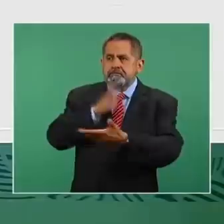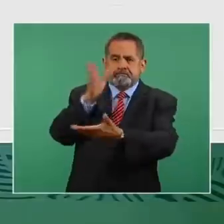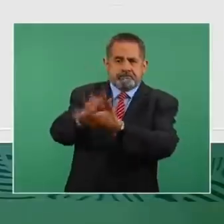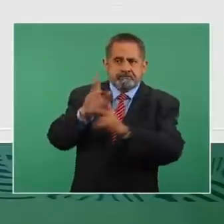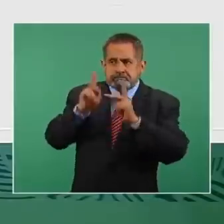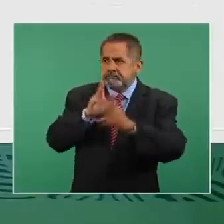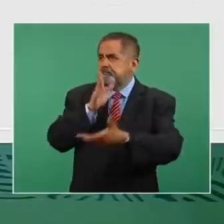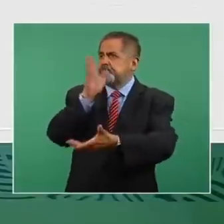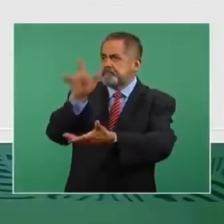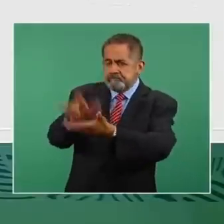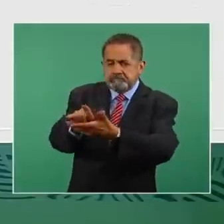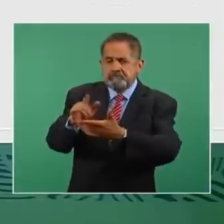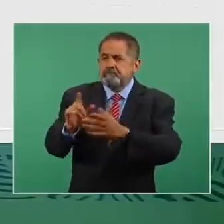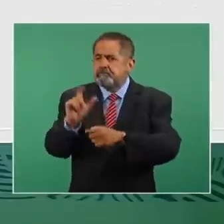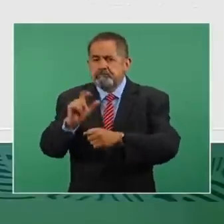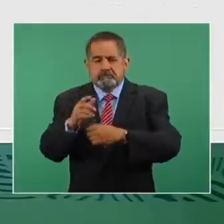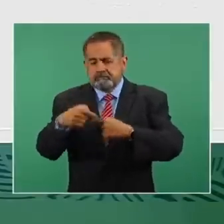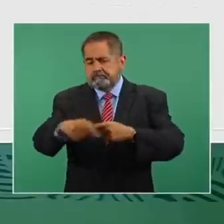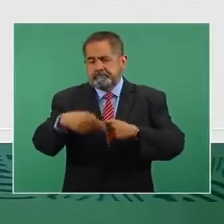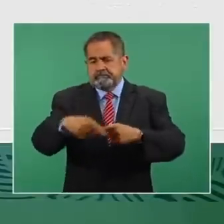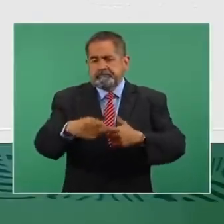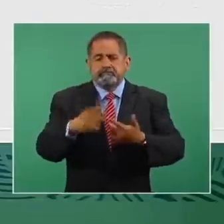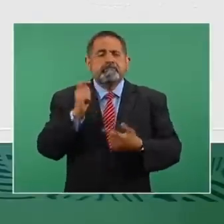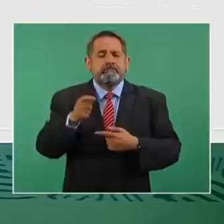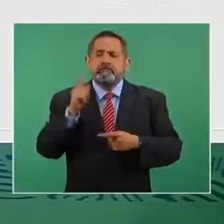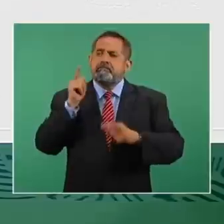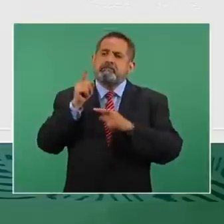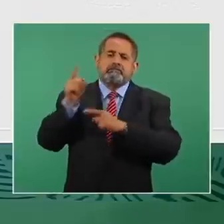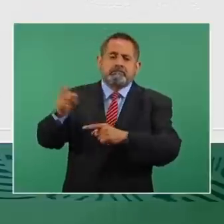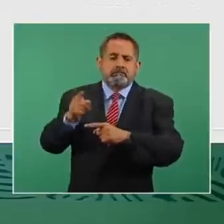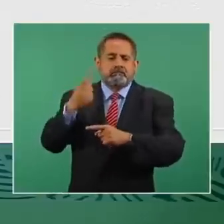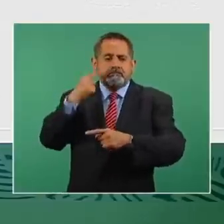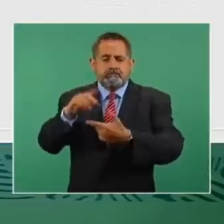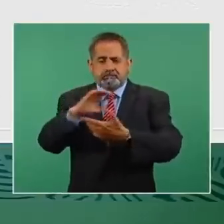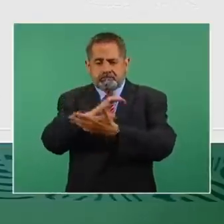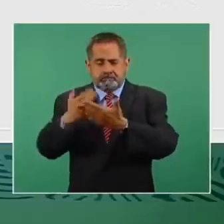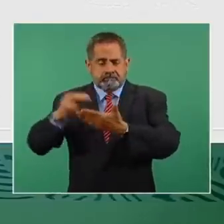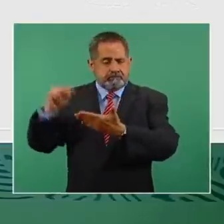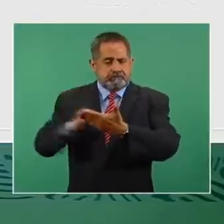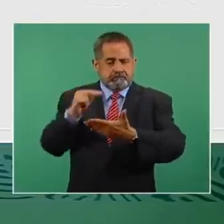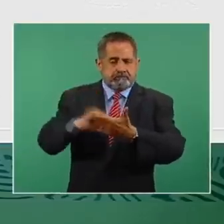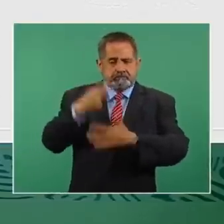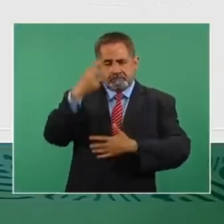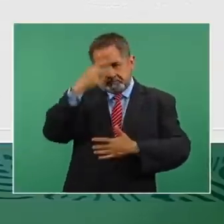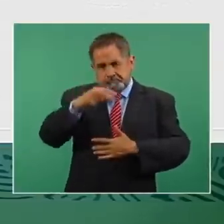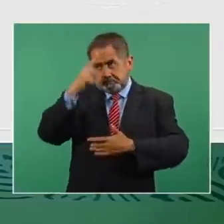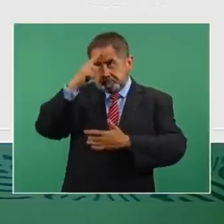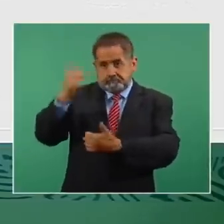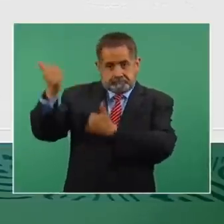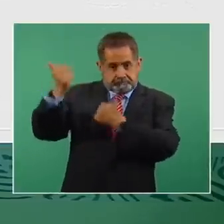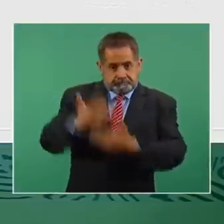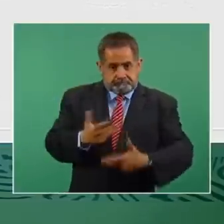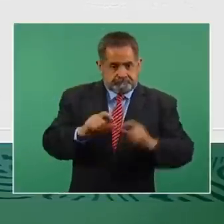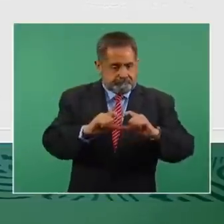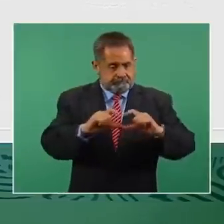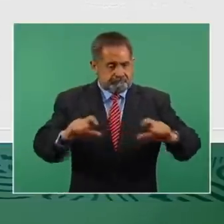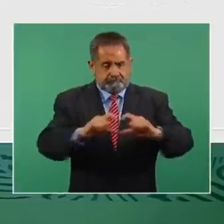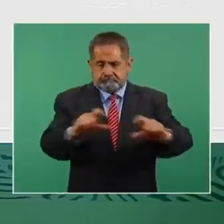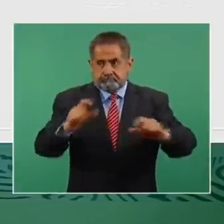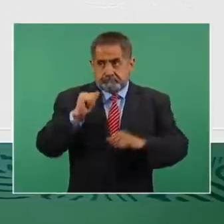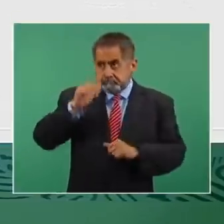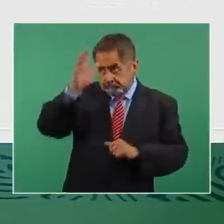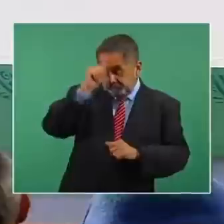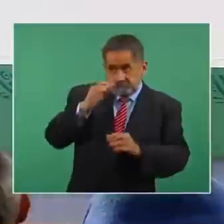pronto, y la meta, el objetivo es lograr que México tenga las vacunas